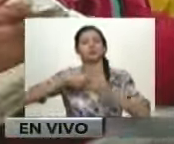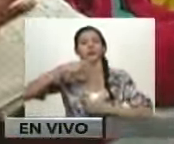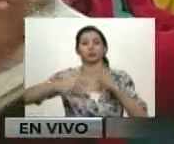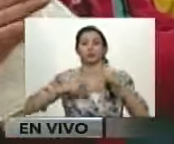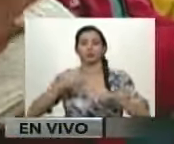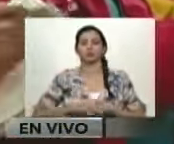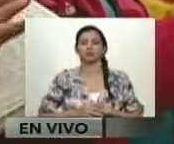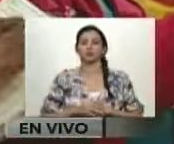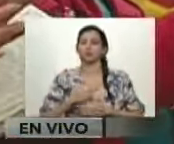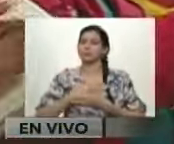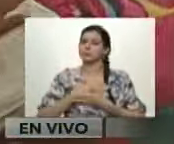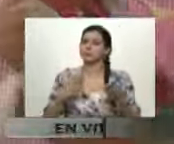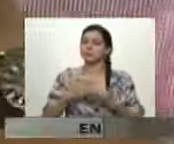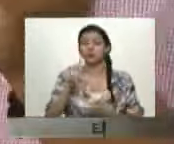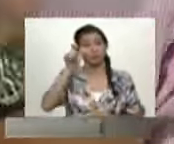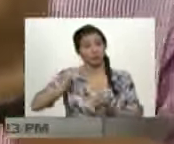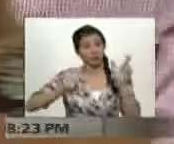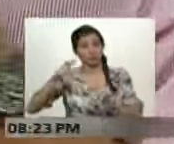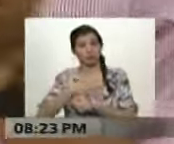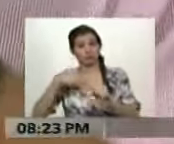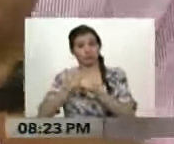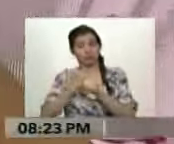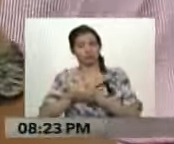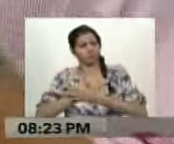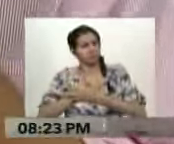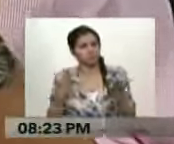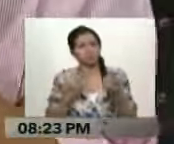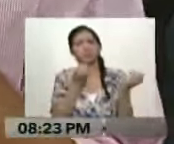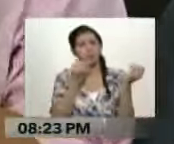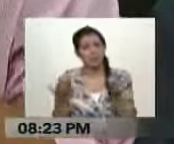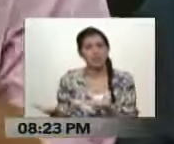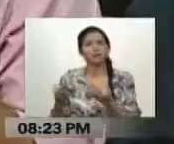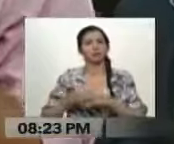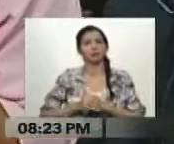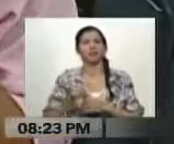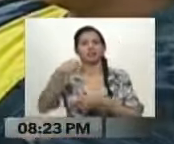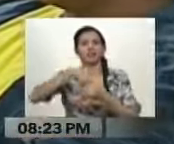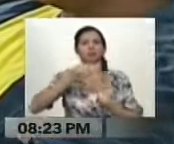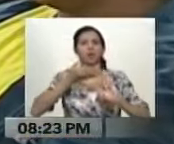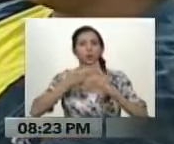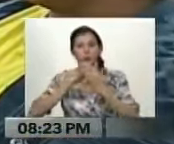tendamos la mano de todo el que quiera trabajar y producir en la comunidad.